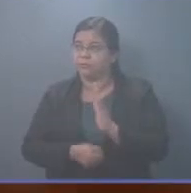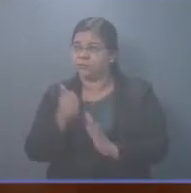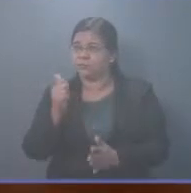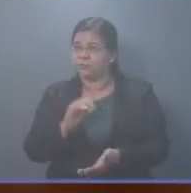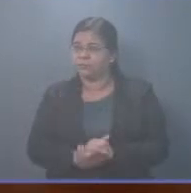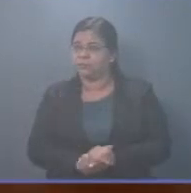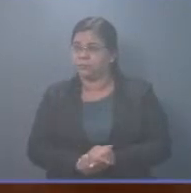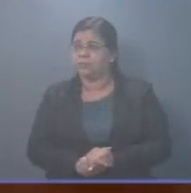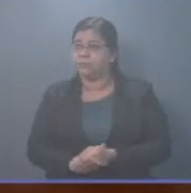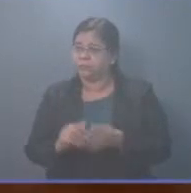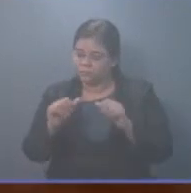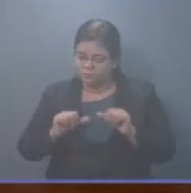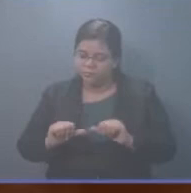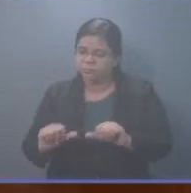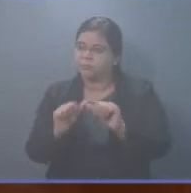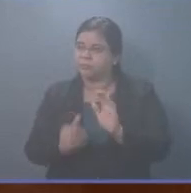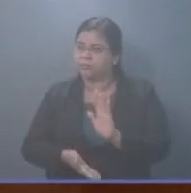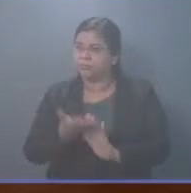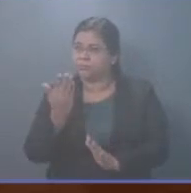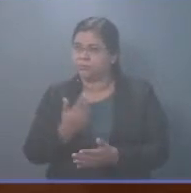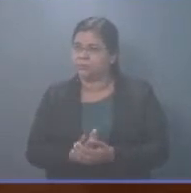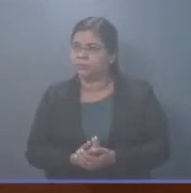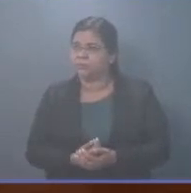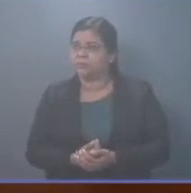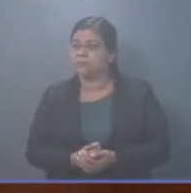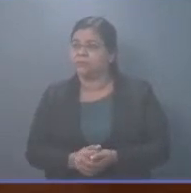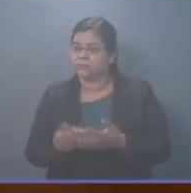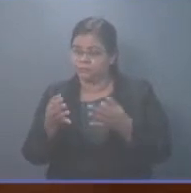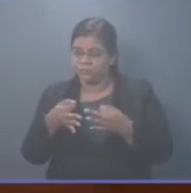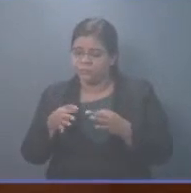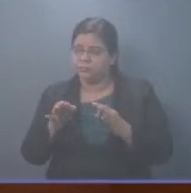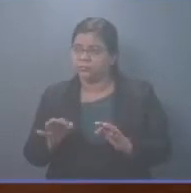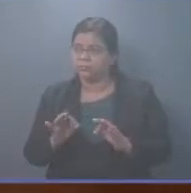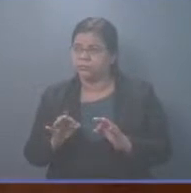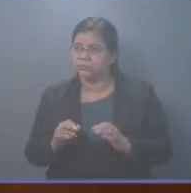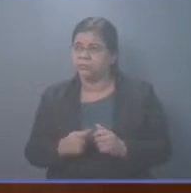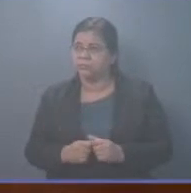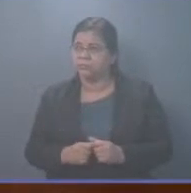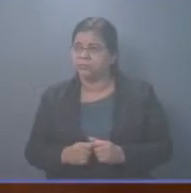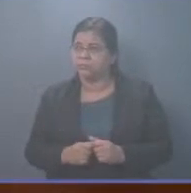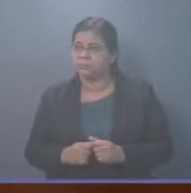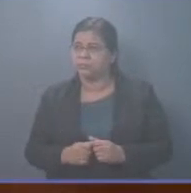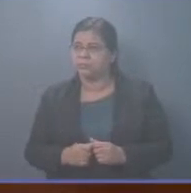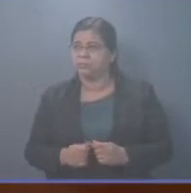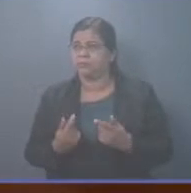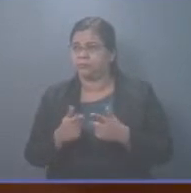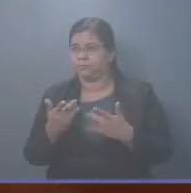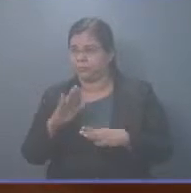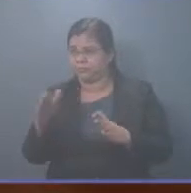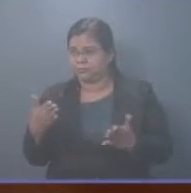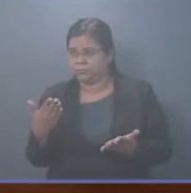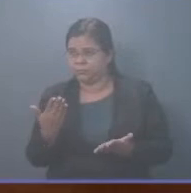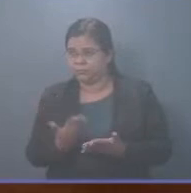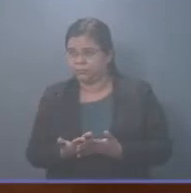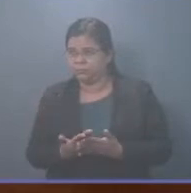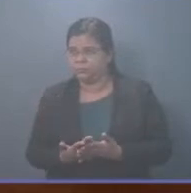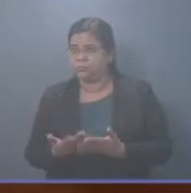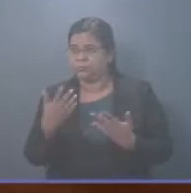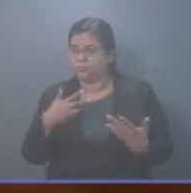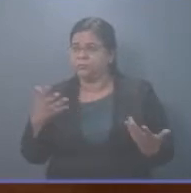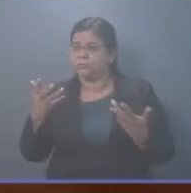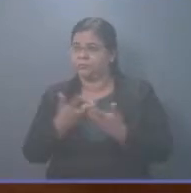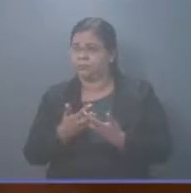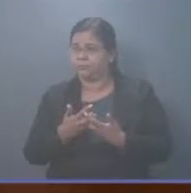públicas para mantener la pensión por viudez de forma vitalicia. Y la propuesta presidencial diría: